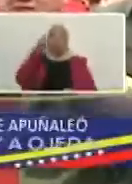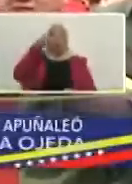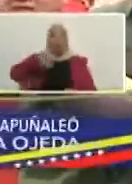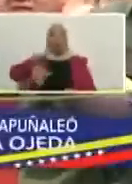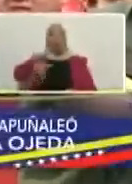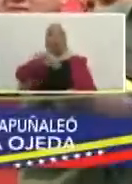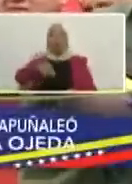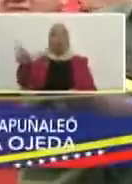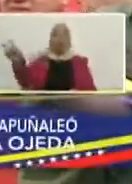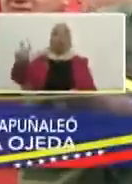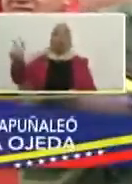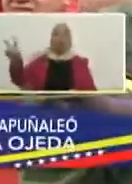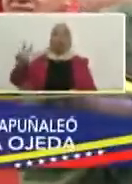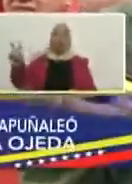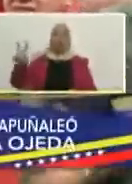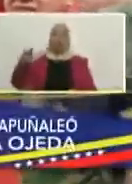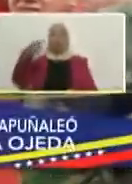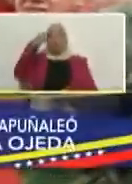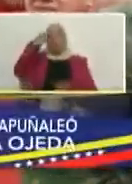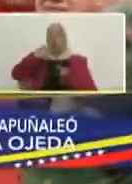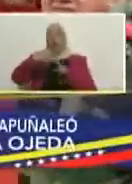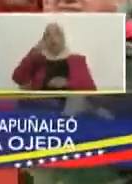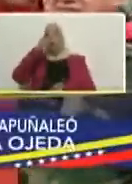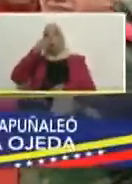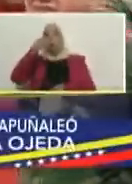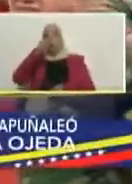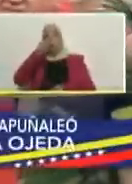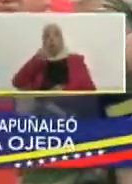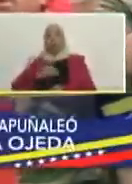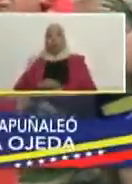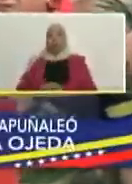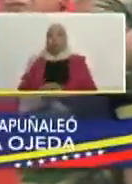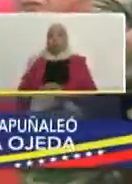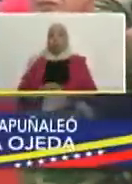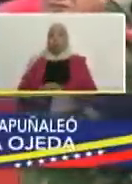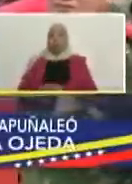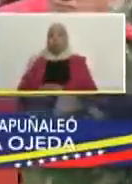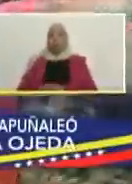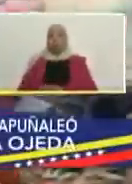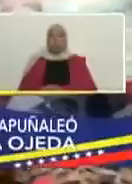de Venezuela, no es un hombre, no es un hombre.